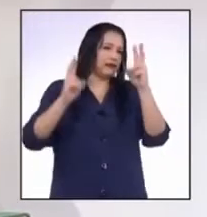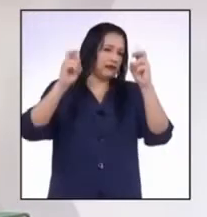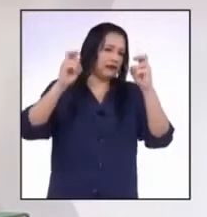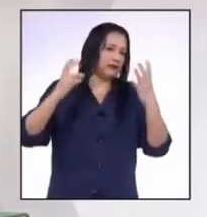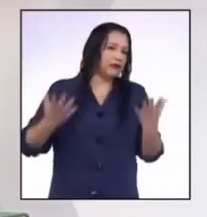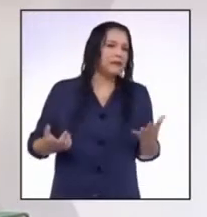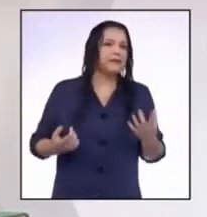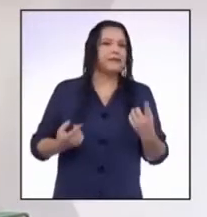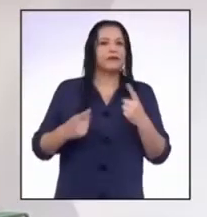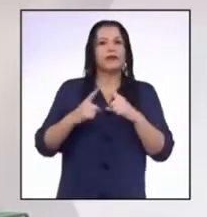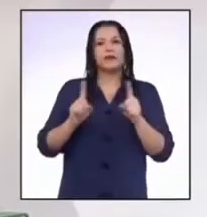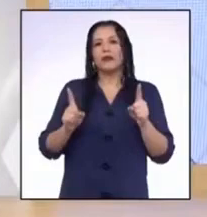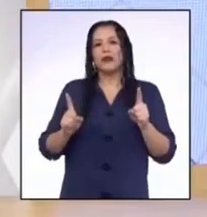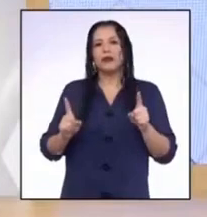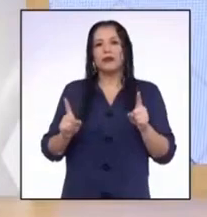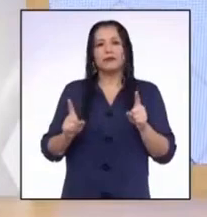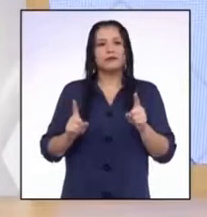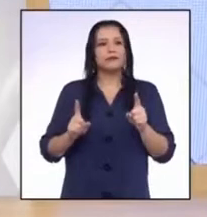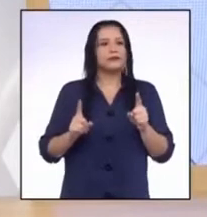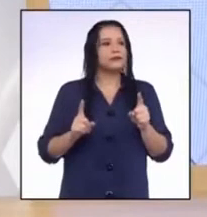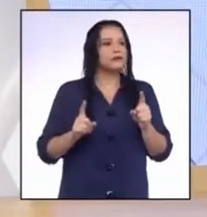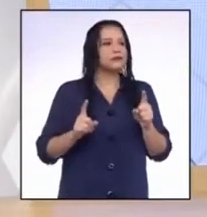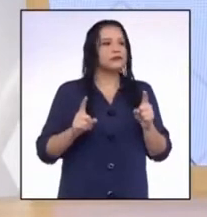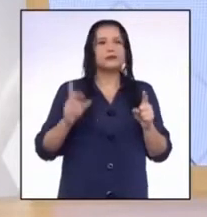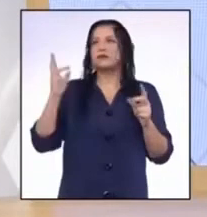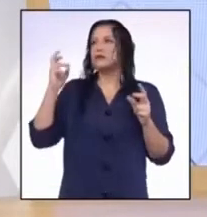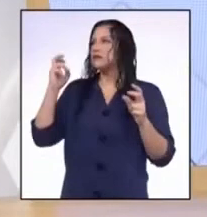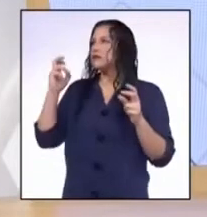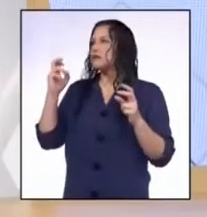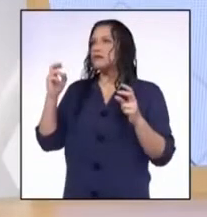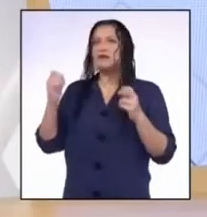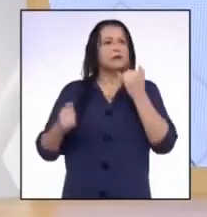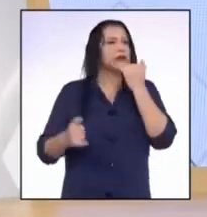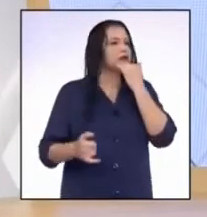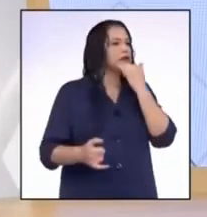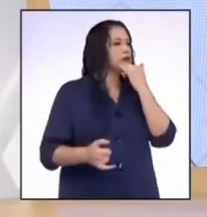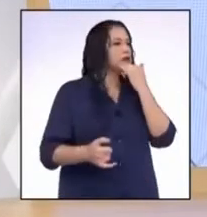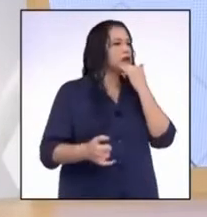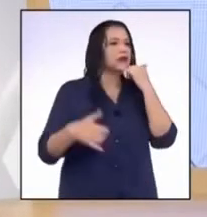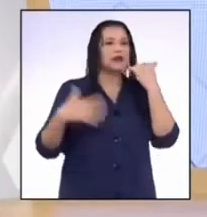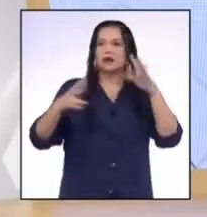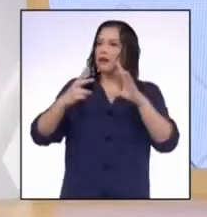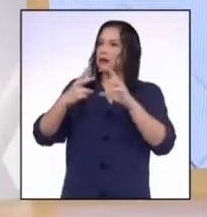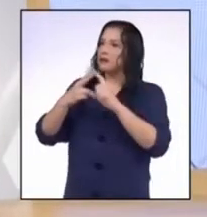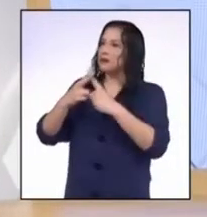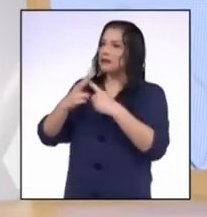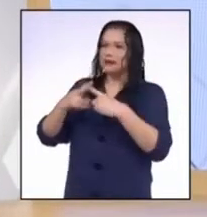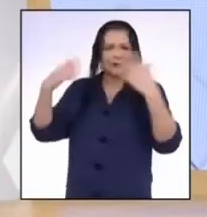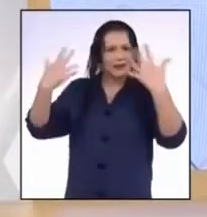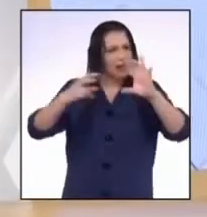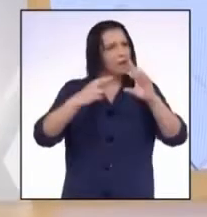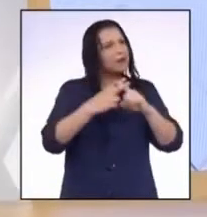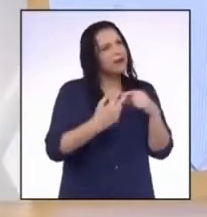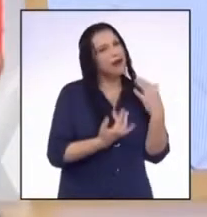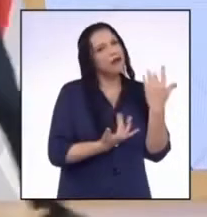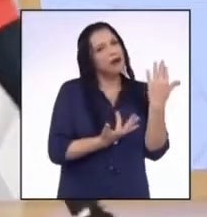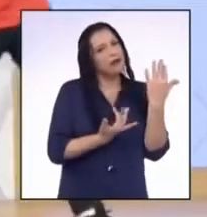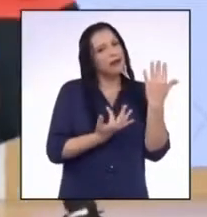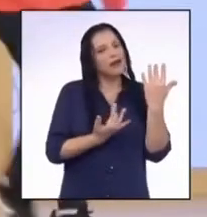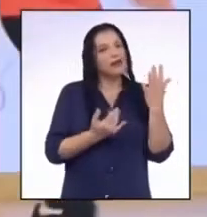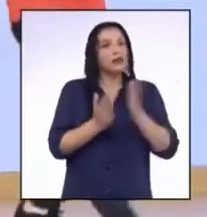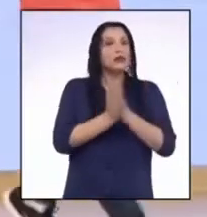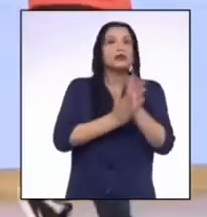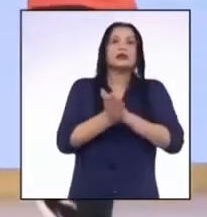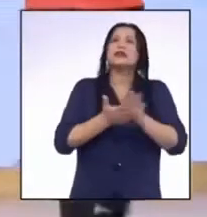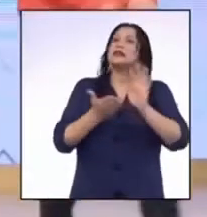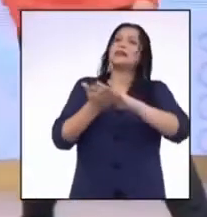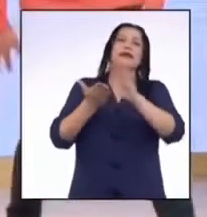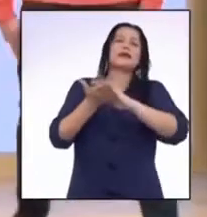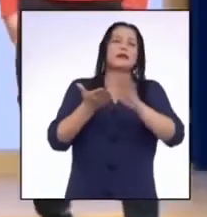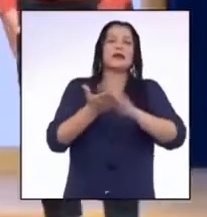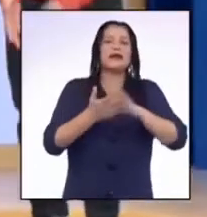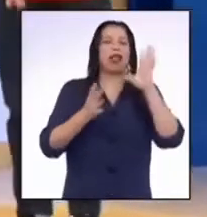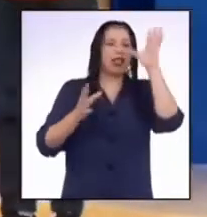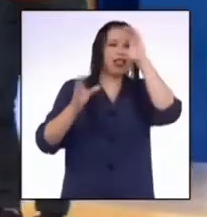pero... Oigan. ¿Qué fue? ¿Que ya vamos a empezar? ¡Ya empezamos! Ay, me muero,